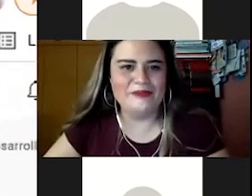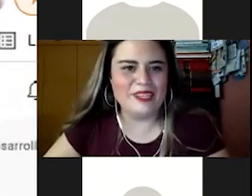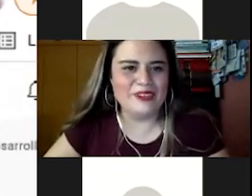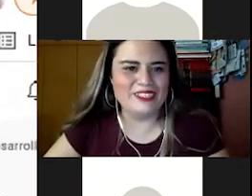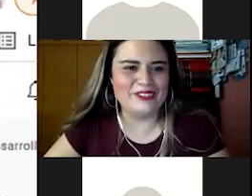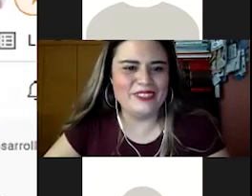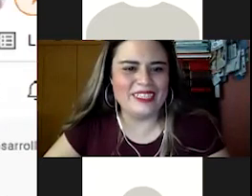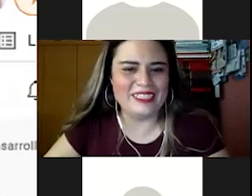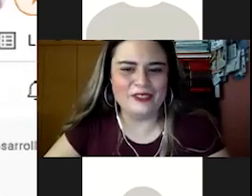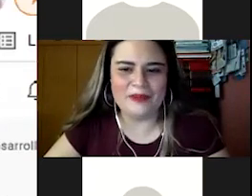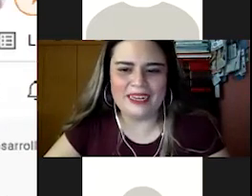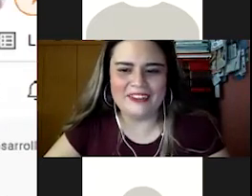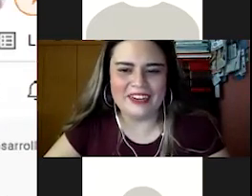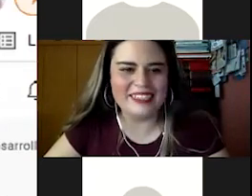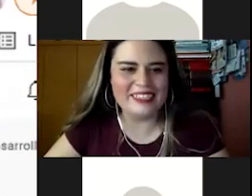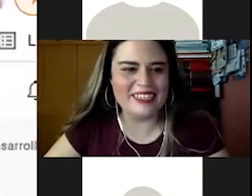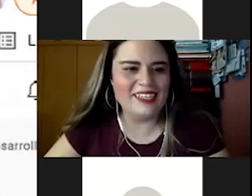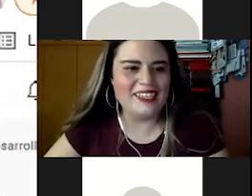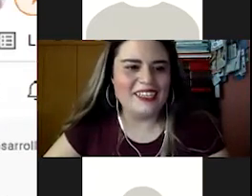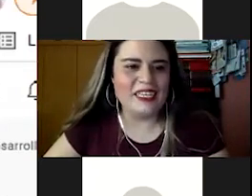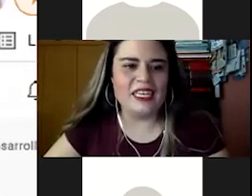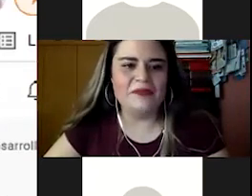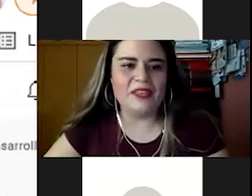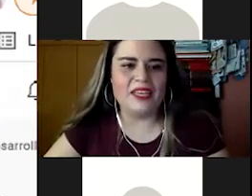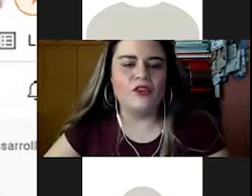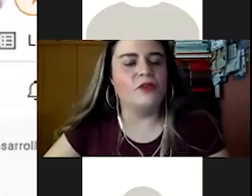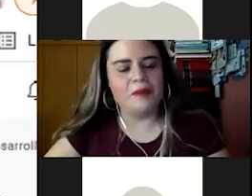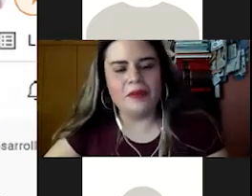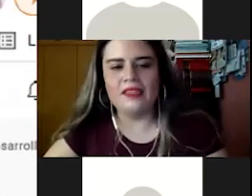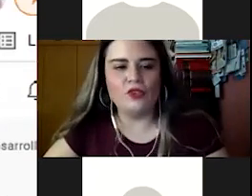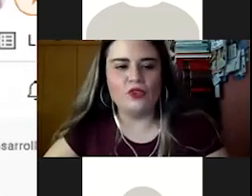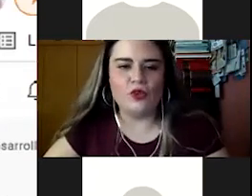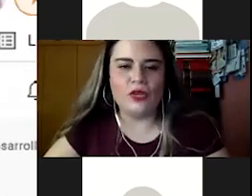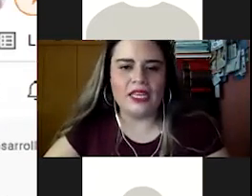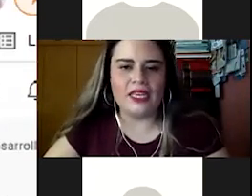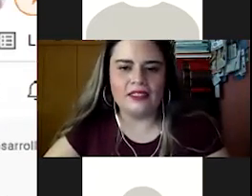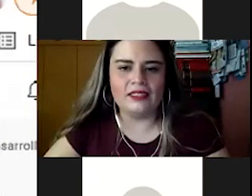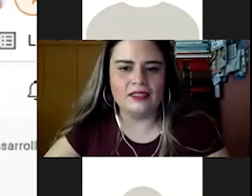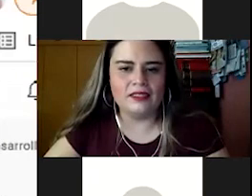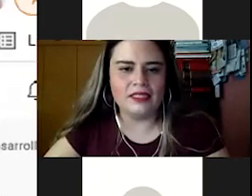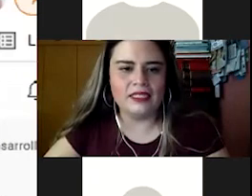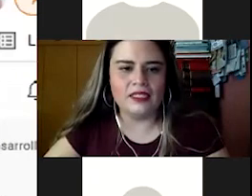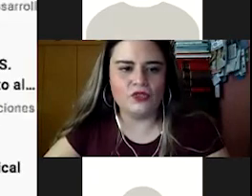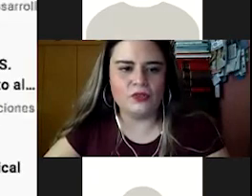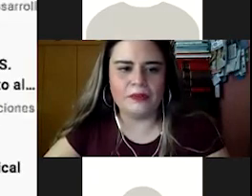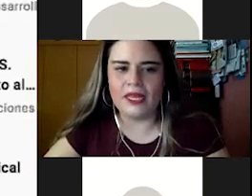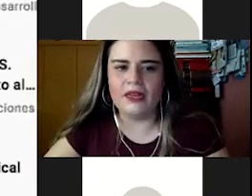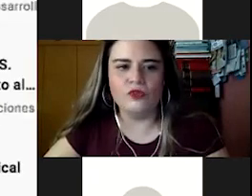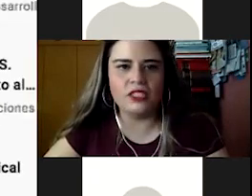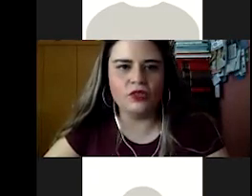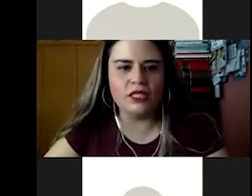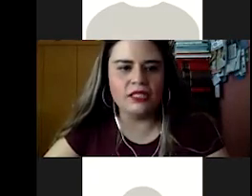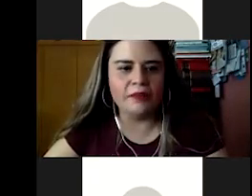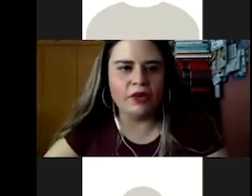es un video que estoy utilizando para referencia y obviamente no todo ahí está escrito sobre piedra, hay